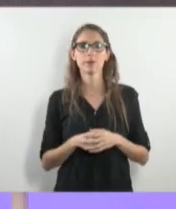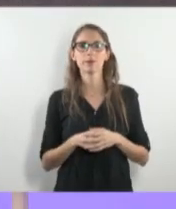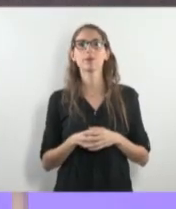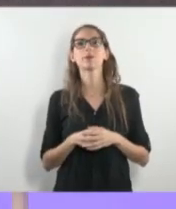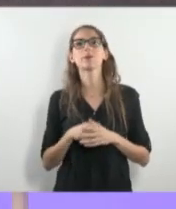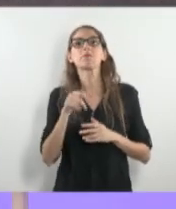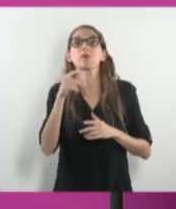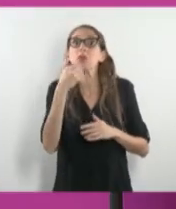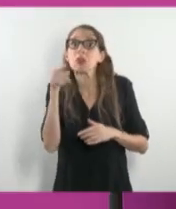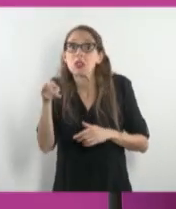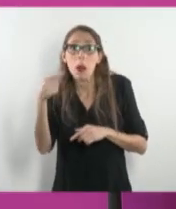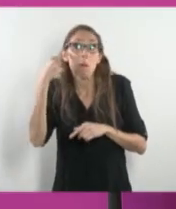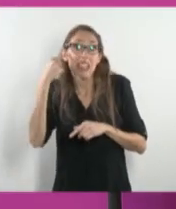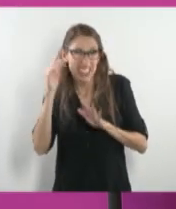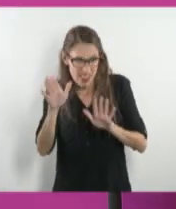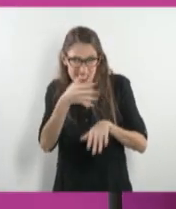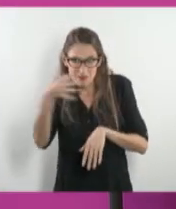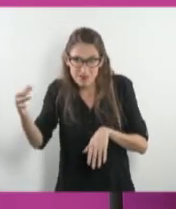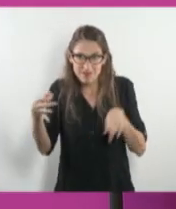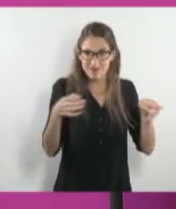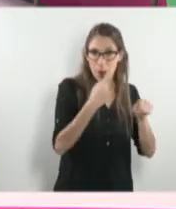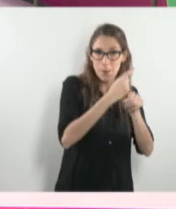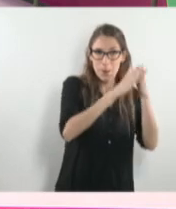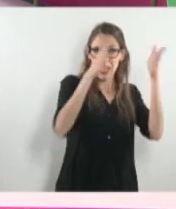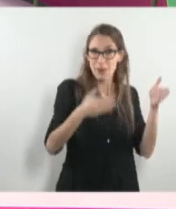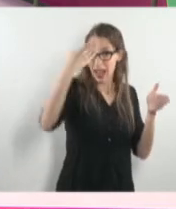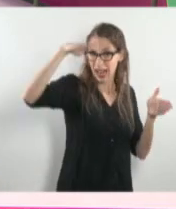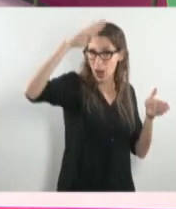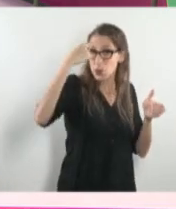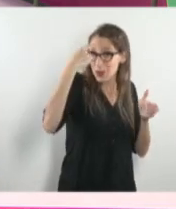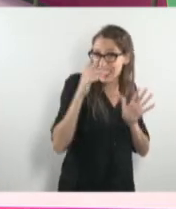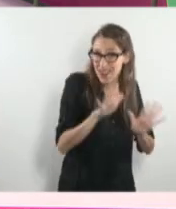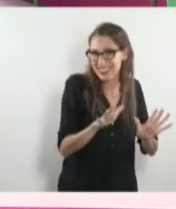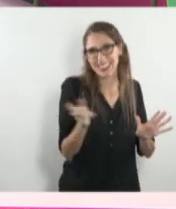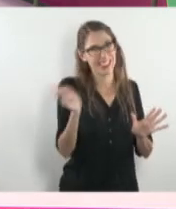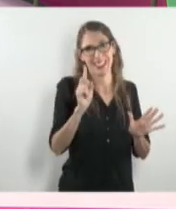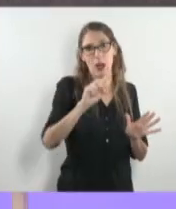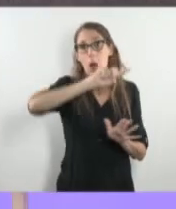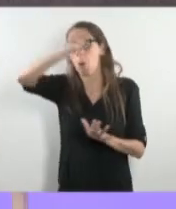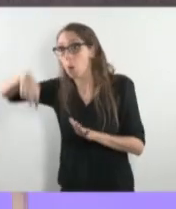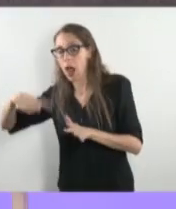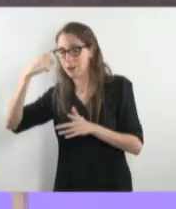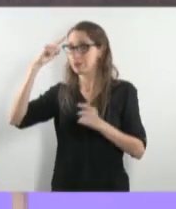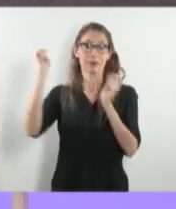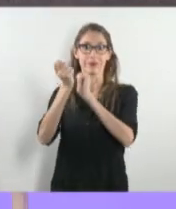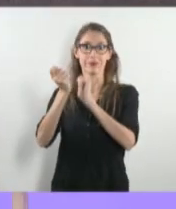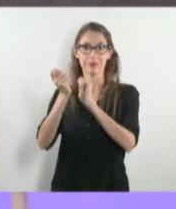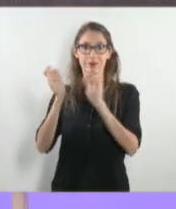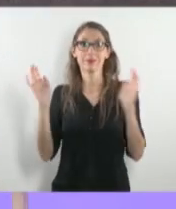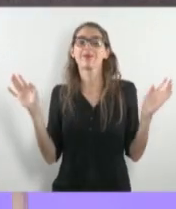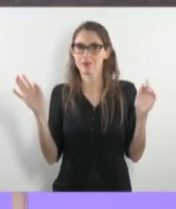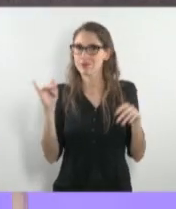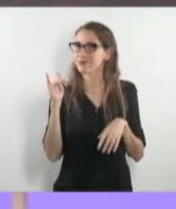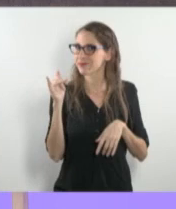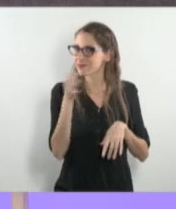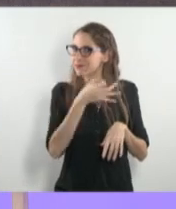¿Habrá pensado lo mismo el fierro de la ida? Y no, claramente. Bueno, claramente está